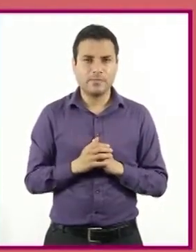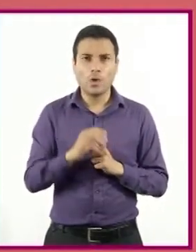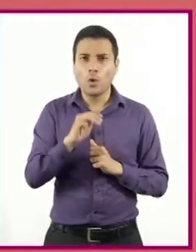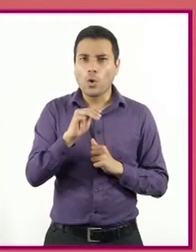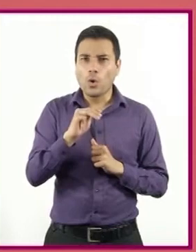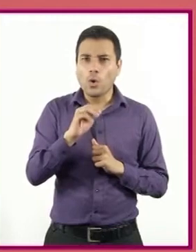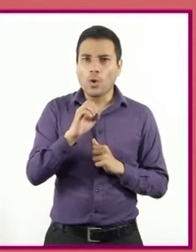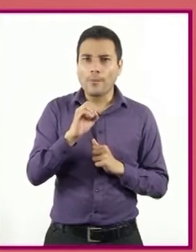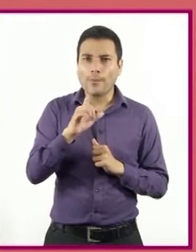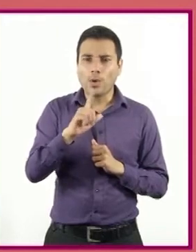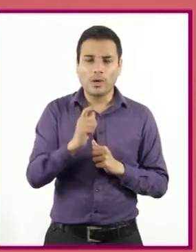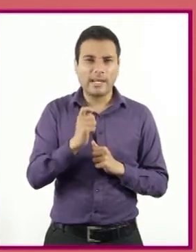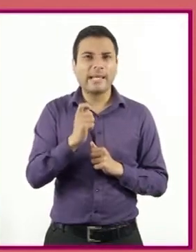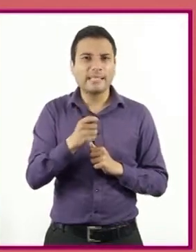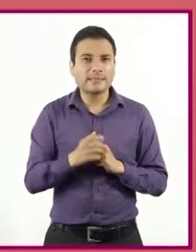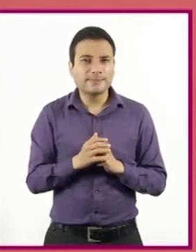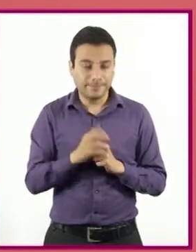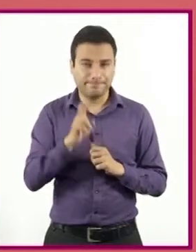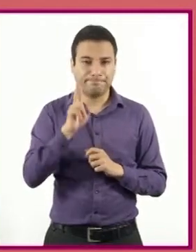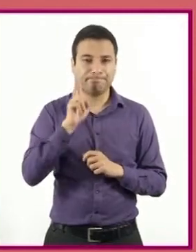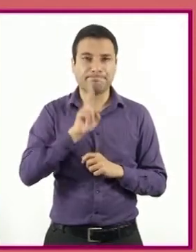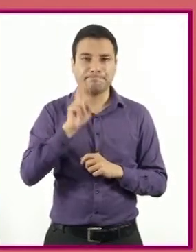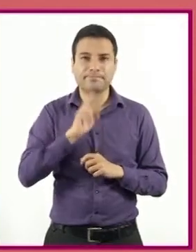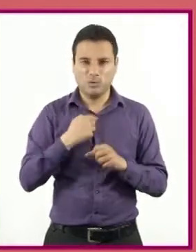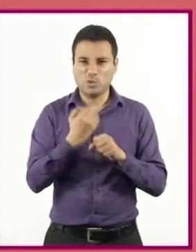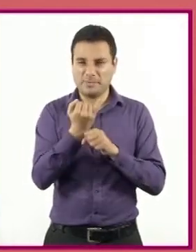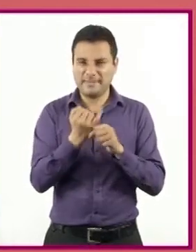mol? Bien, lo buscaré.